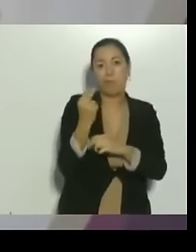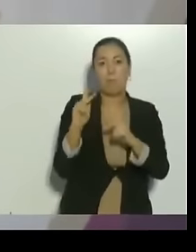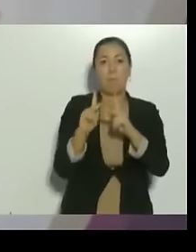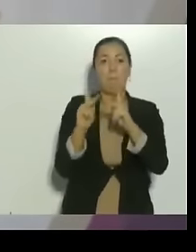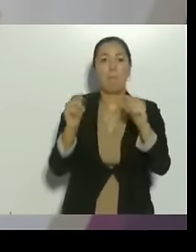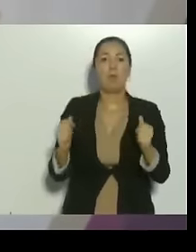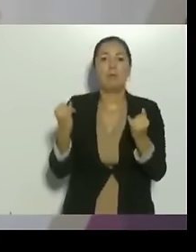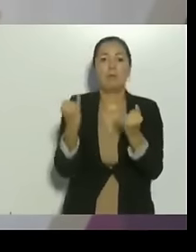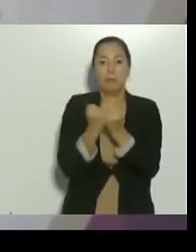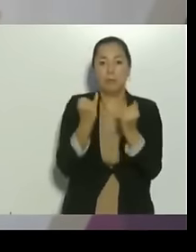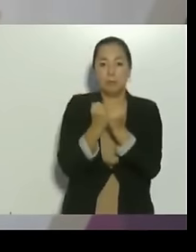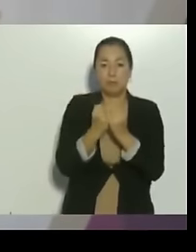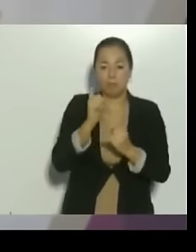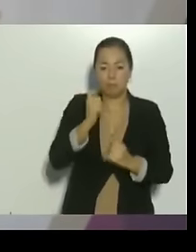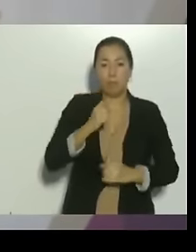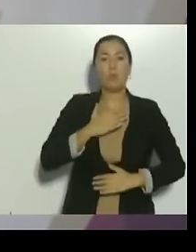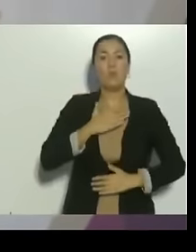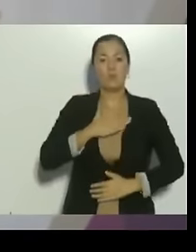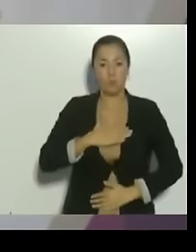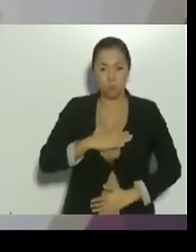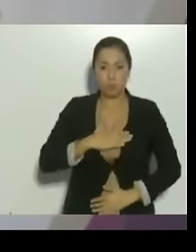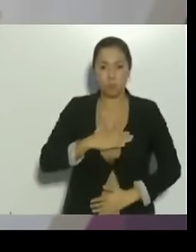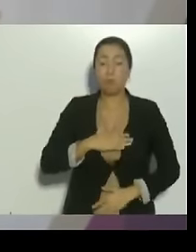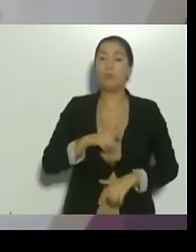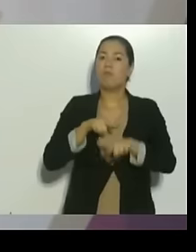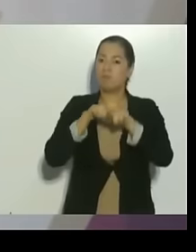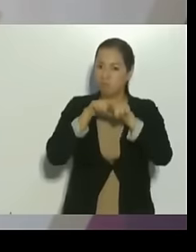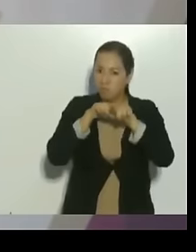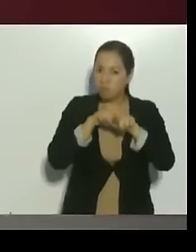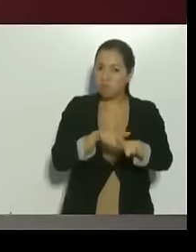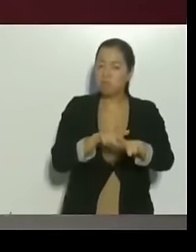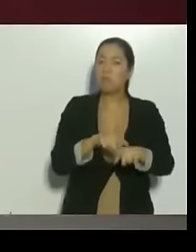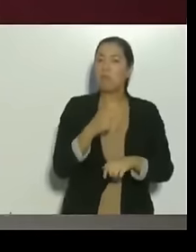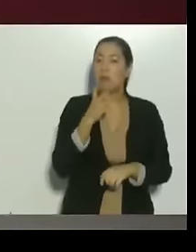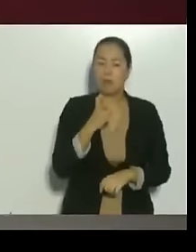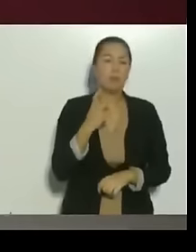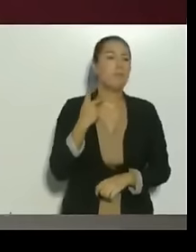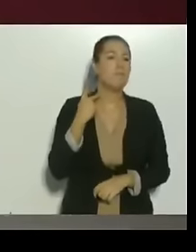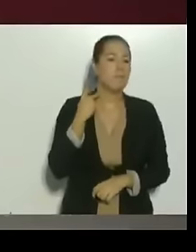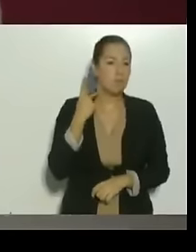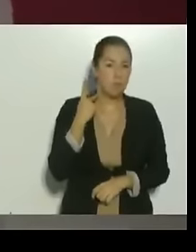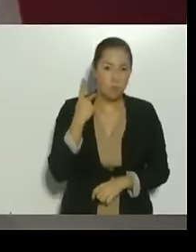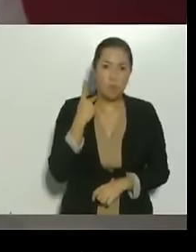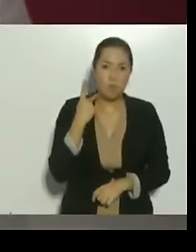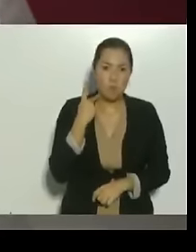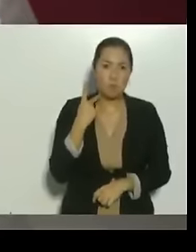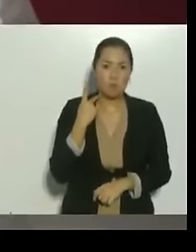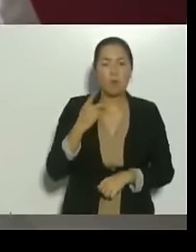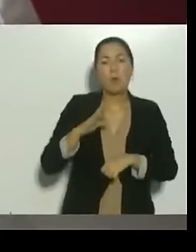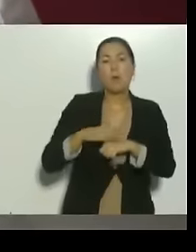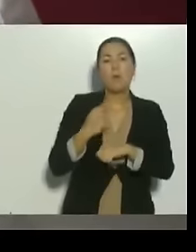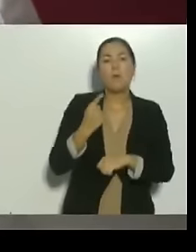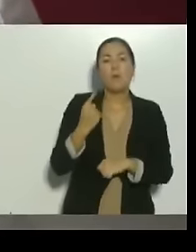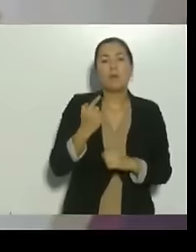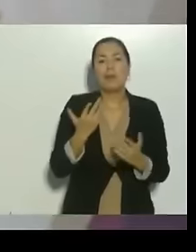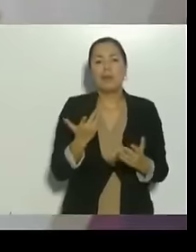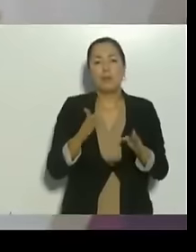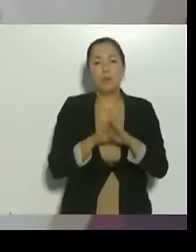relaciones diplomáticas porque ya es pues algo muy alto no sé cómo lo ves por allá tú